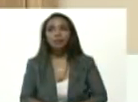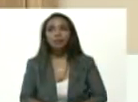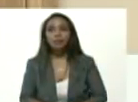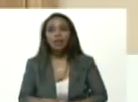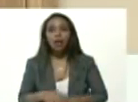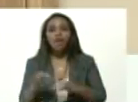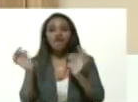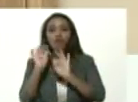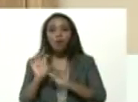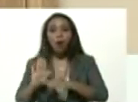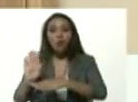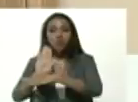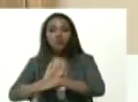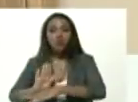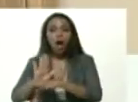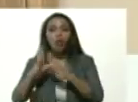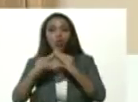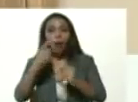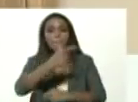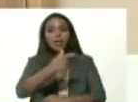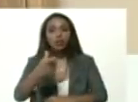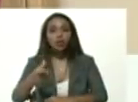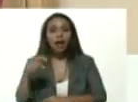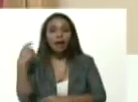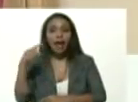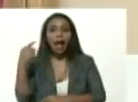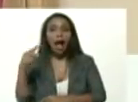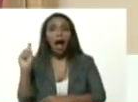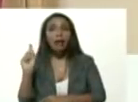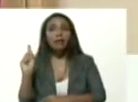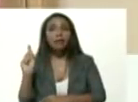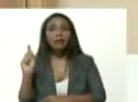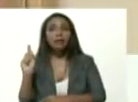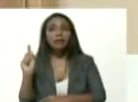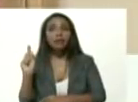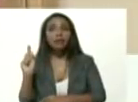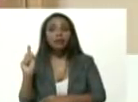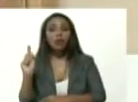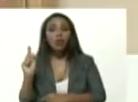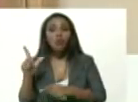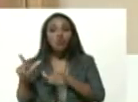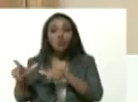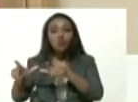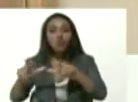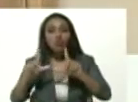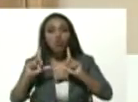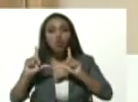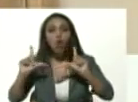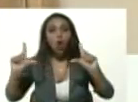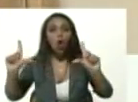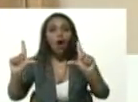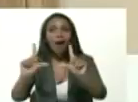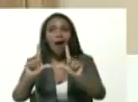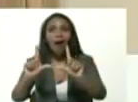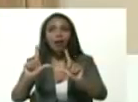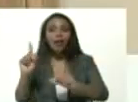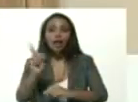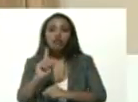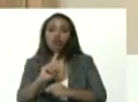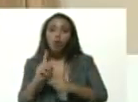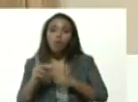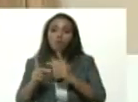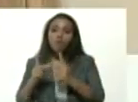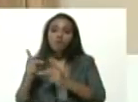de protección a todas las personas que tienen un localcito, bueno, que ahora no están